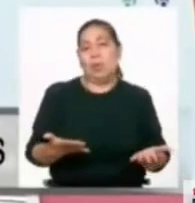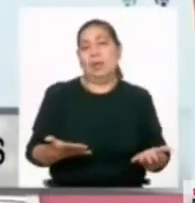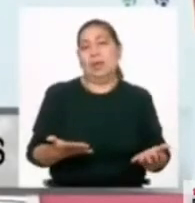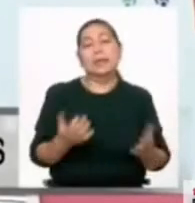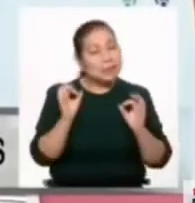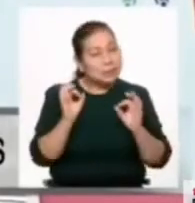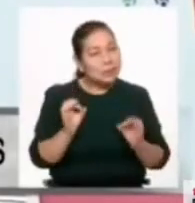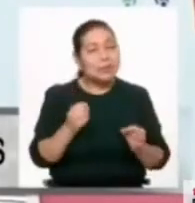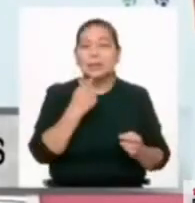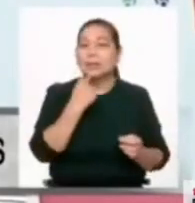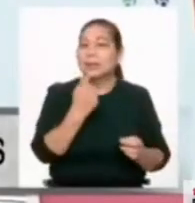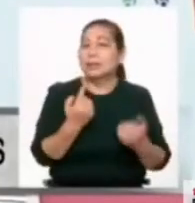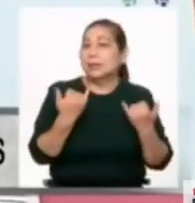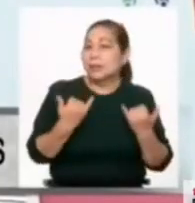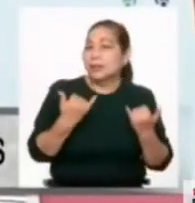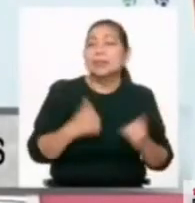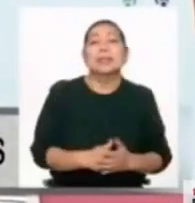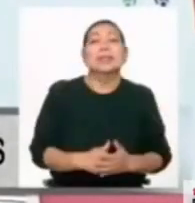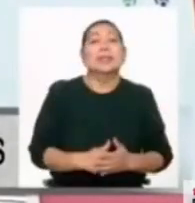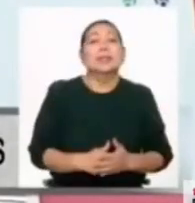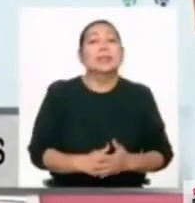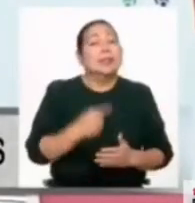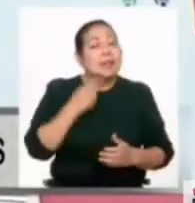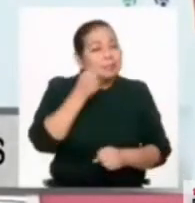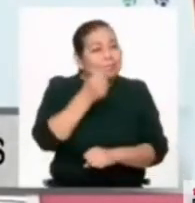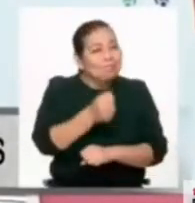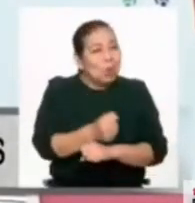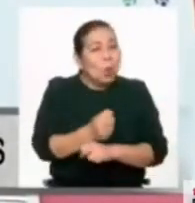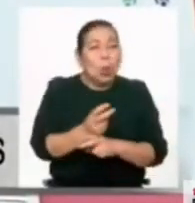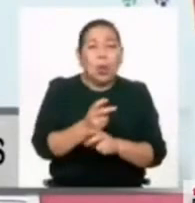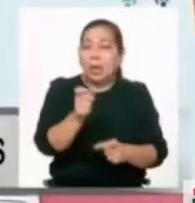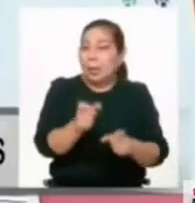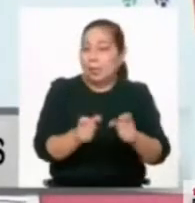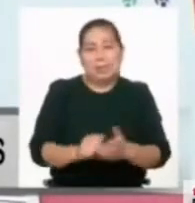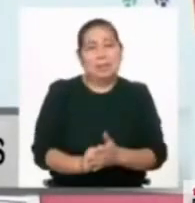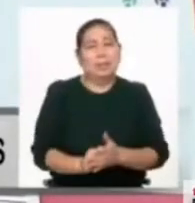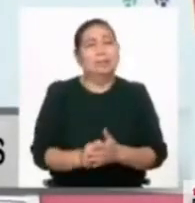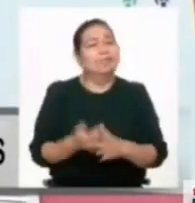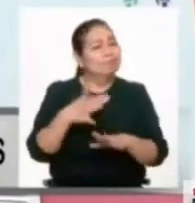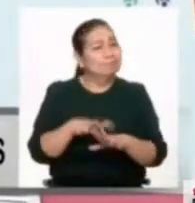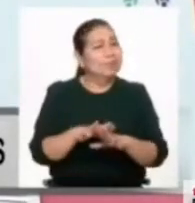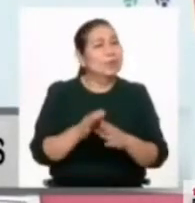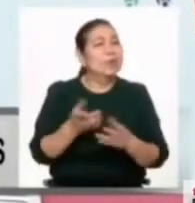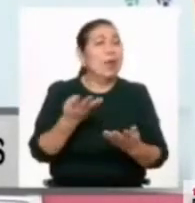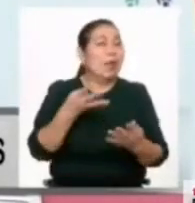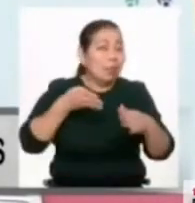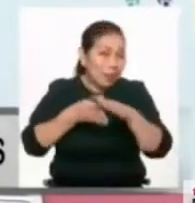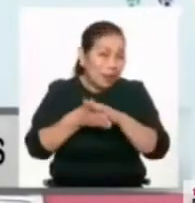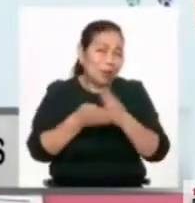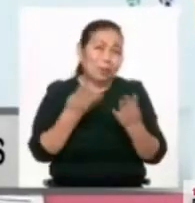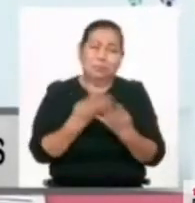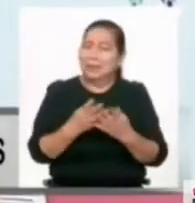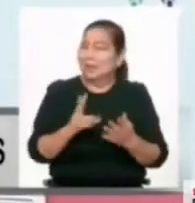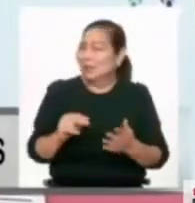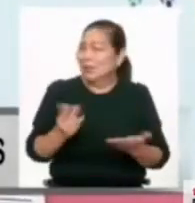vamos a intensificar este combate a la inseguridad ciudadana, incluso, ¿no?, en los penales. No